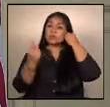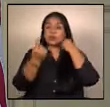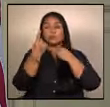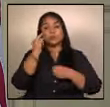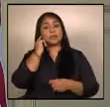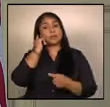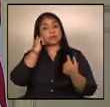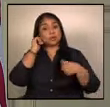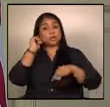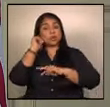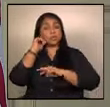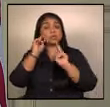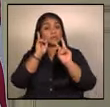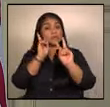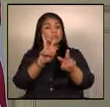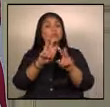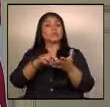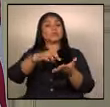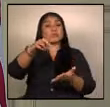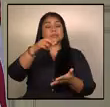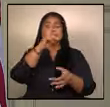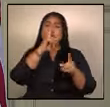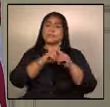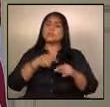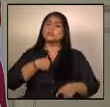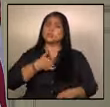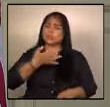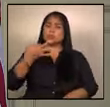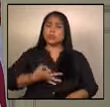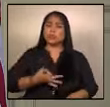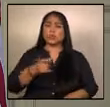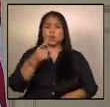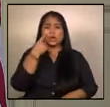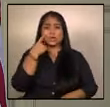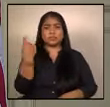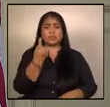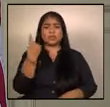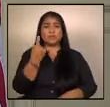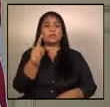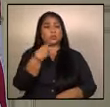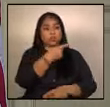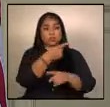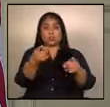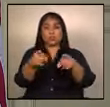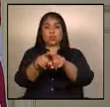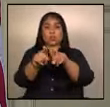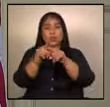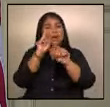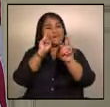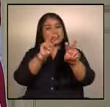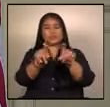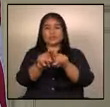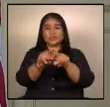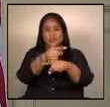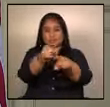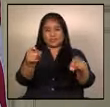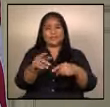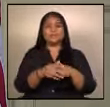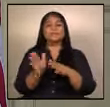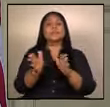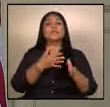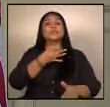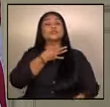de nuestra visión de país, y estoy seguro que es el fundamento de ustedes, la visión de ustedes. Es un